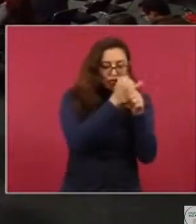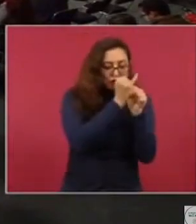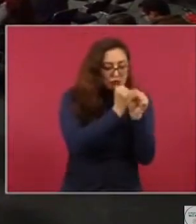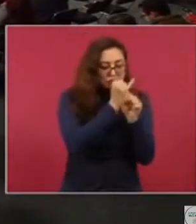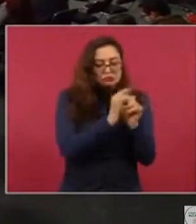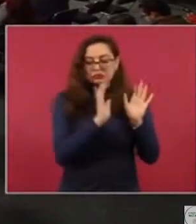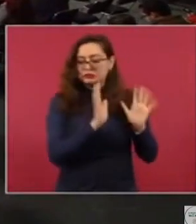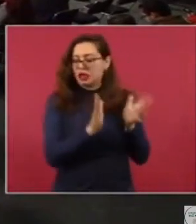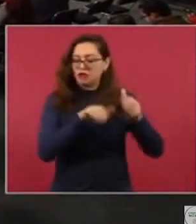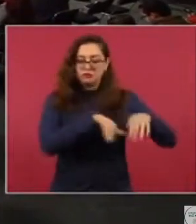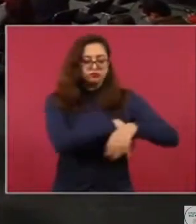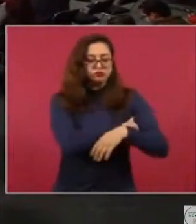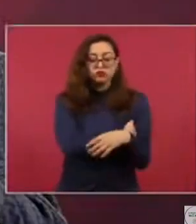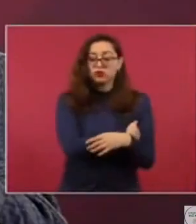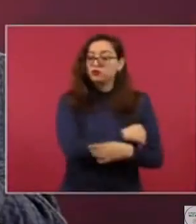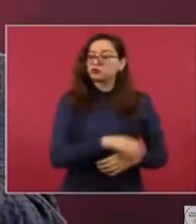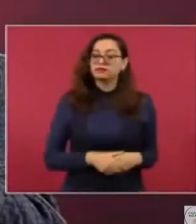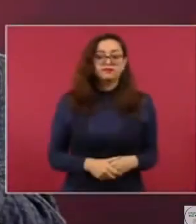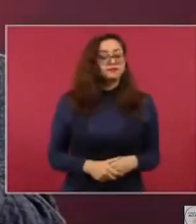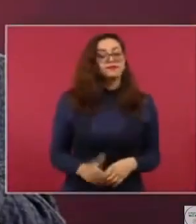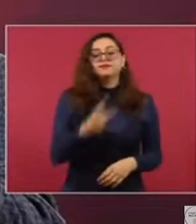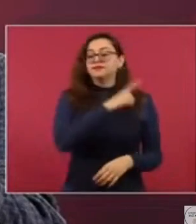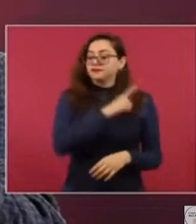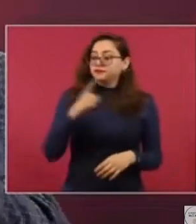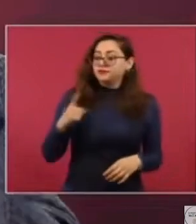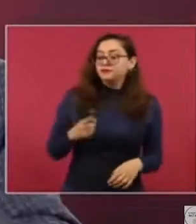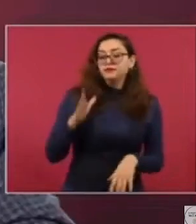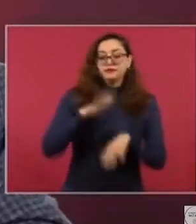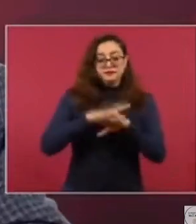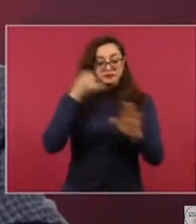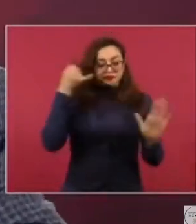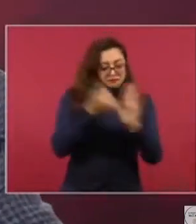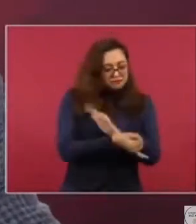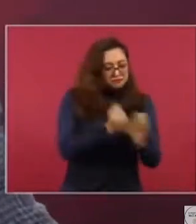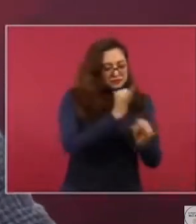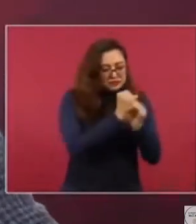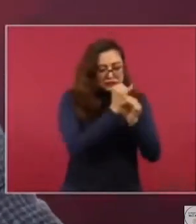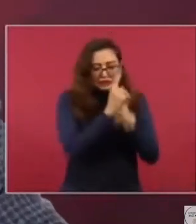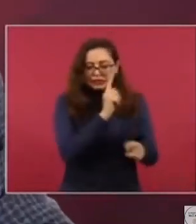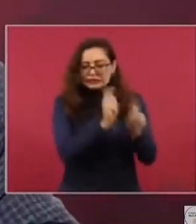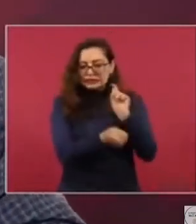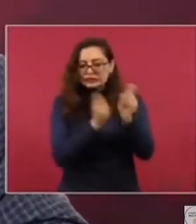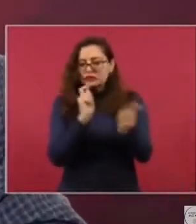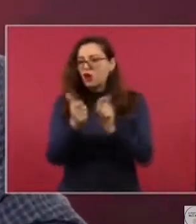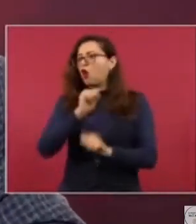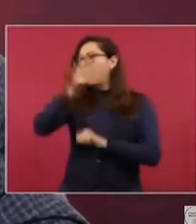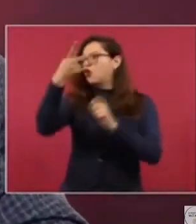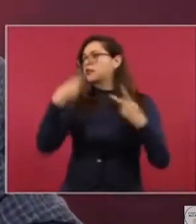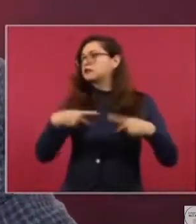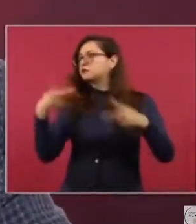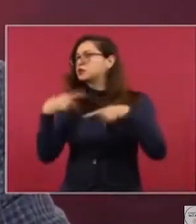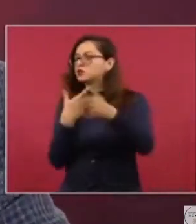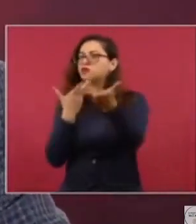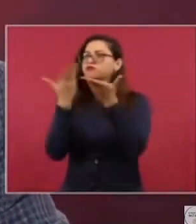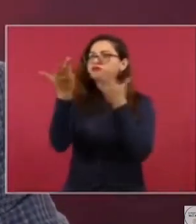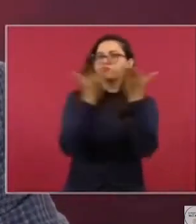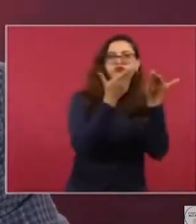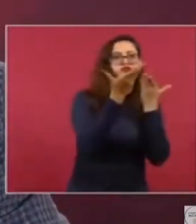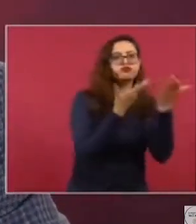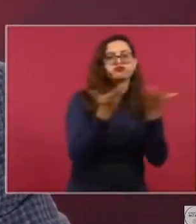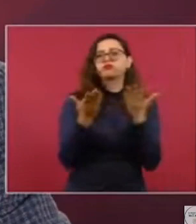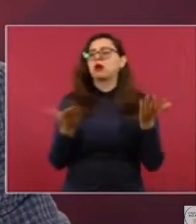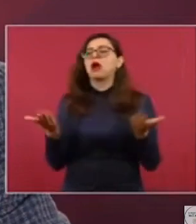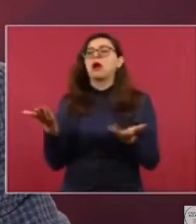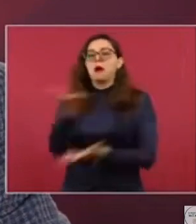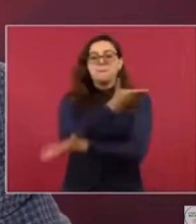trabajo de análisis, de ponderación y de interpretación de estos materiales. Por supuesto,